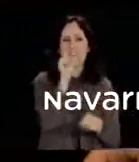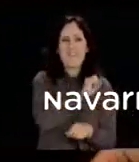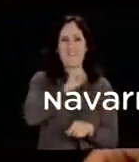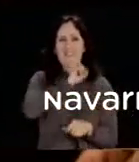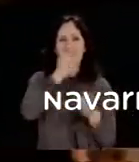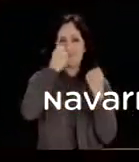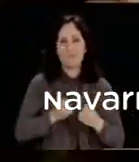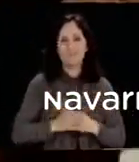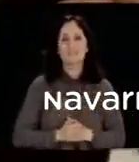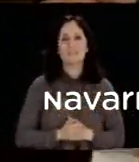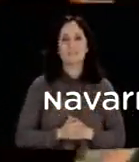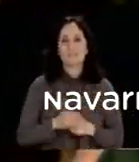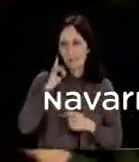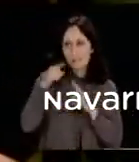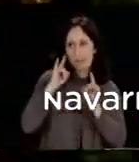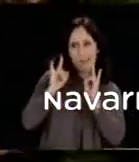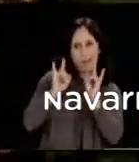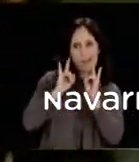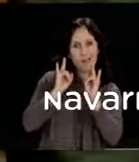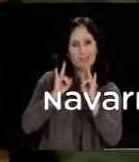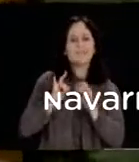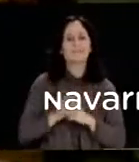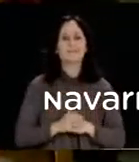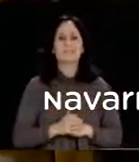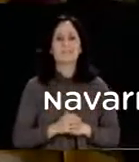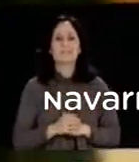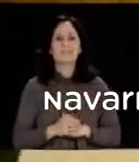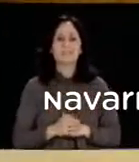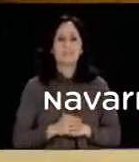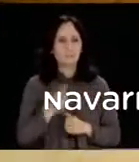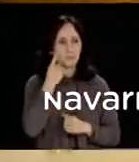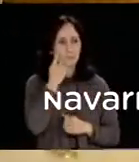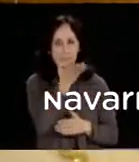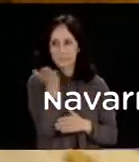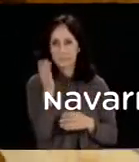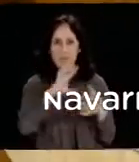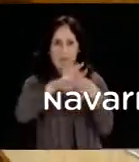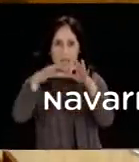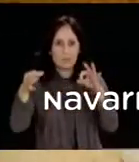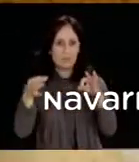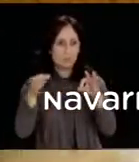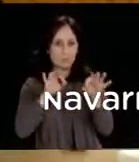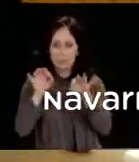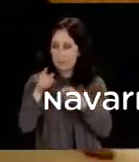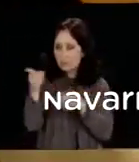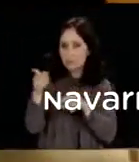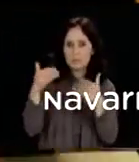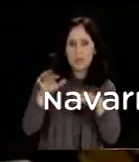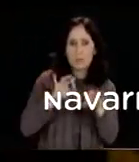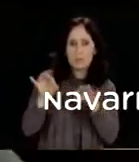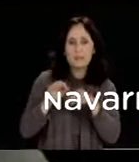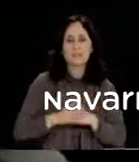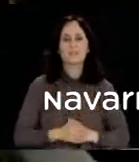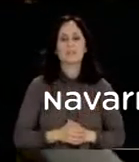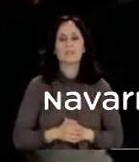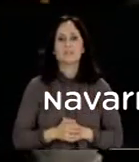tope. Y a montar bien de ruido, ¿no? Efectivamente. Oye, que está por aquí también los amigos preparándose. Habéis sido los primeros en